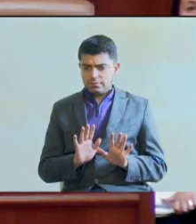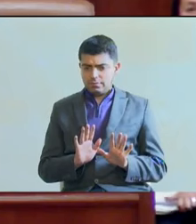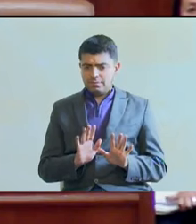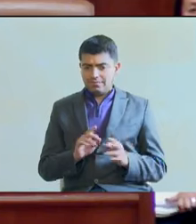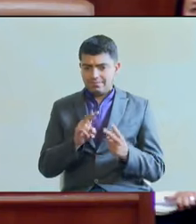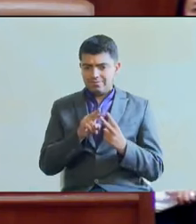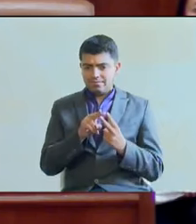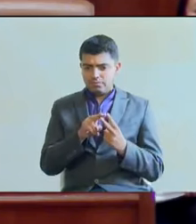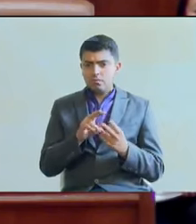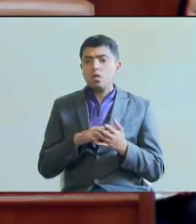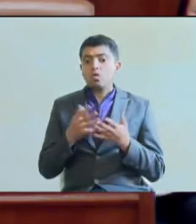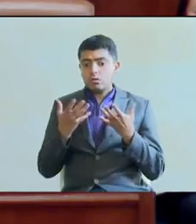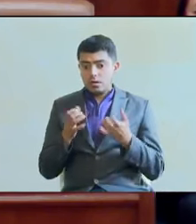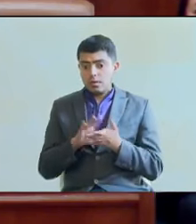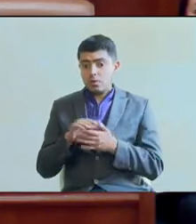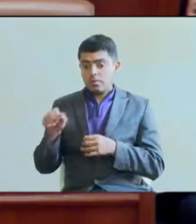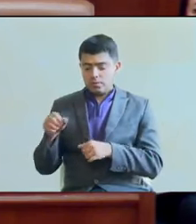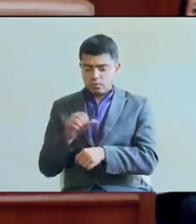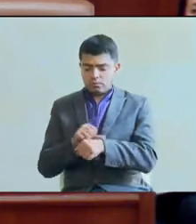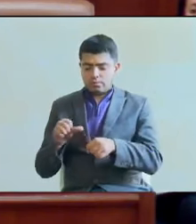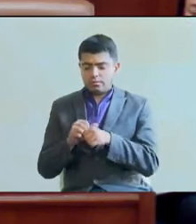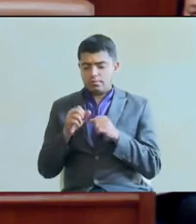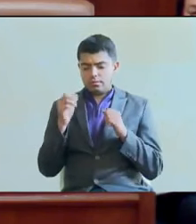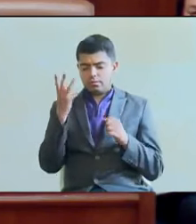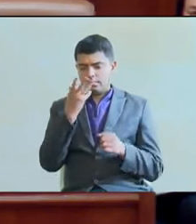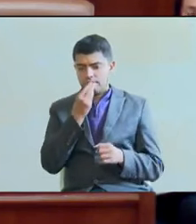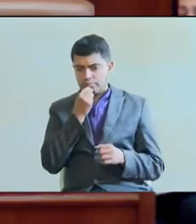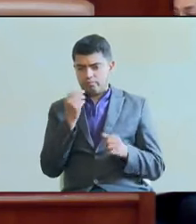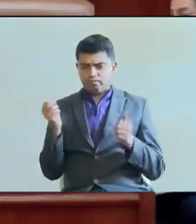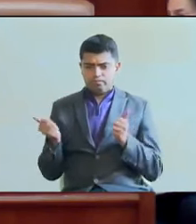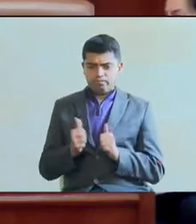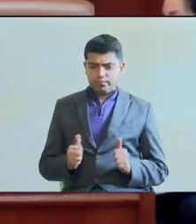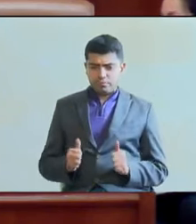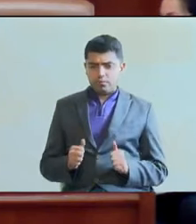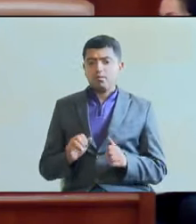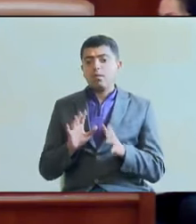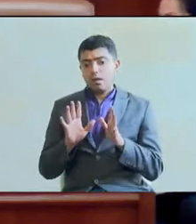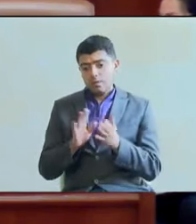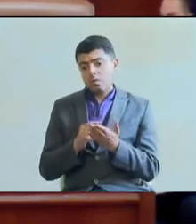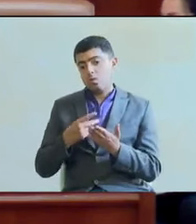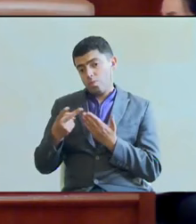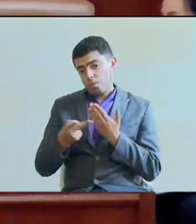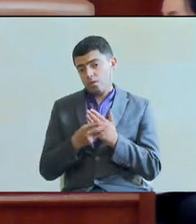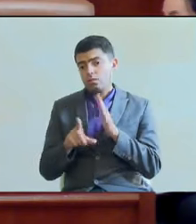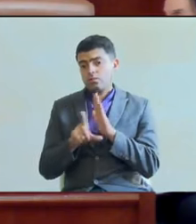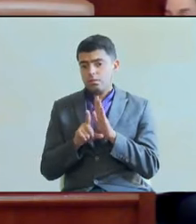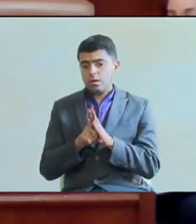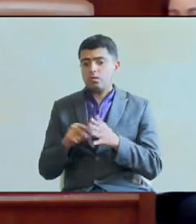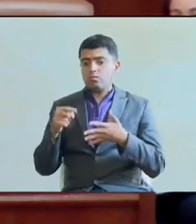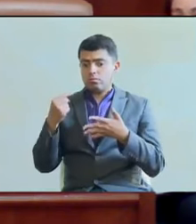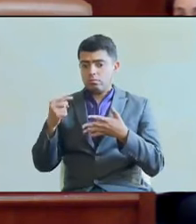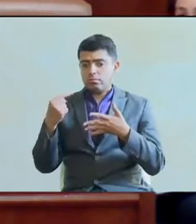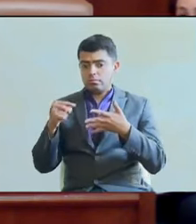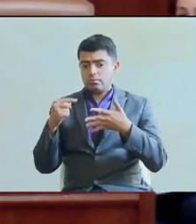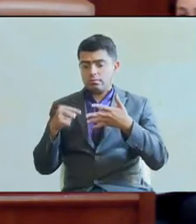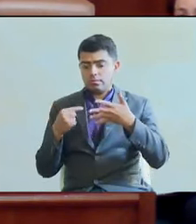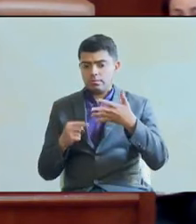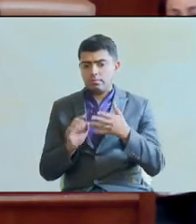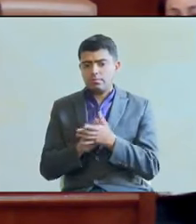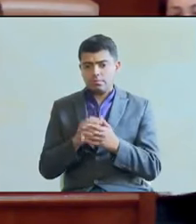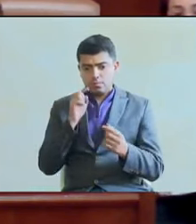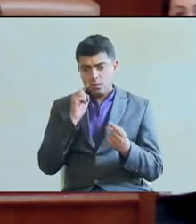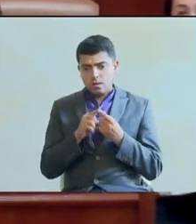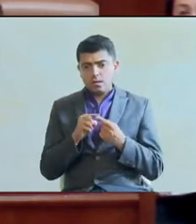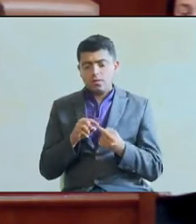no había una reglamentación Clara hagamos un proyecto de ley con sus competencias con las